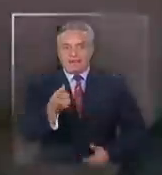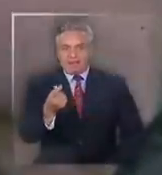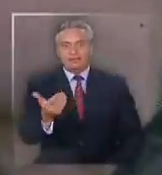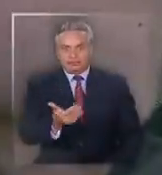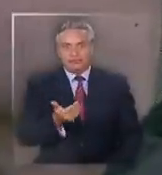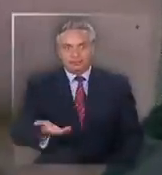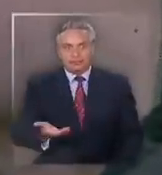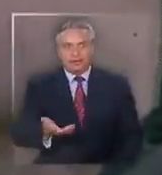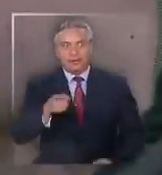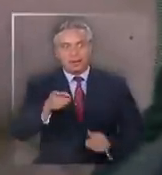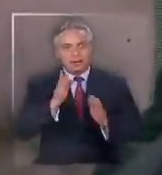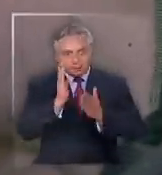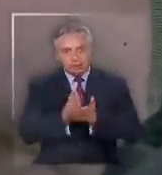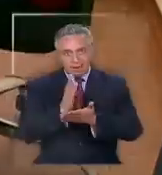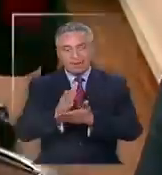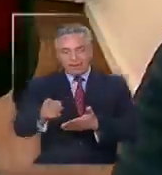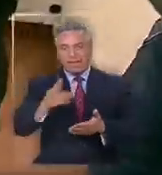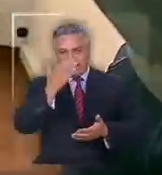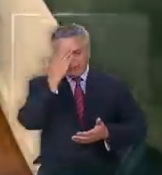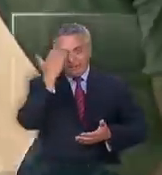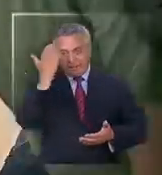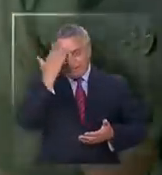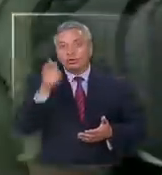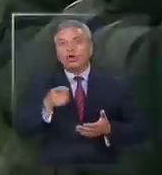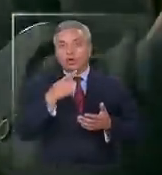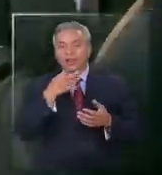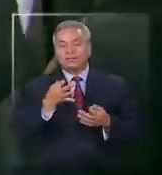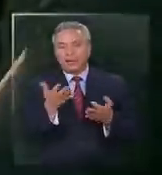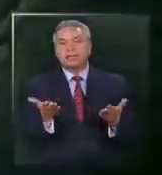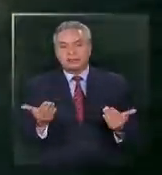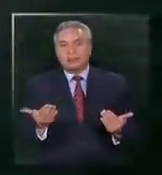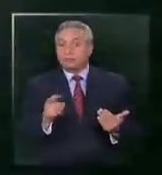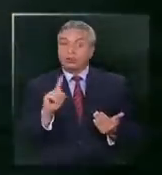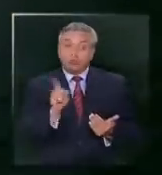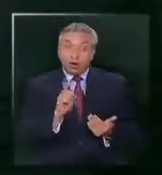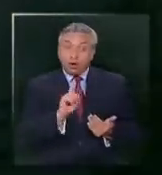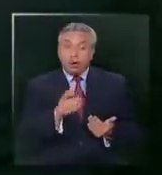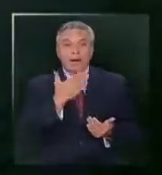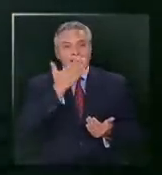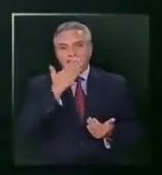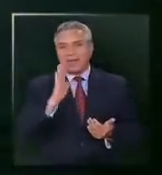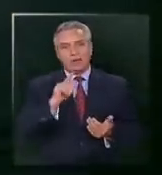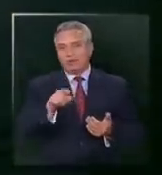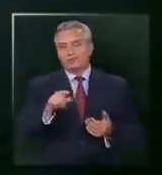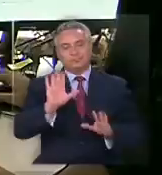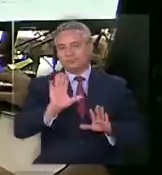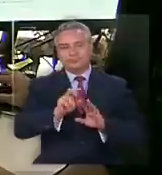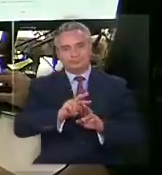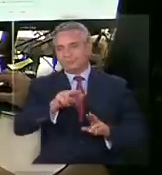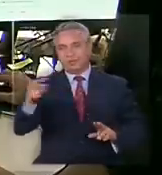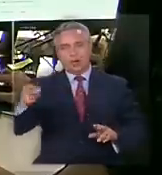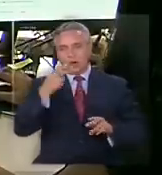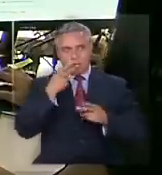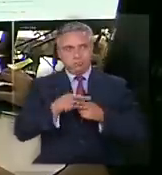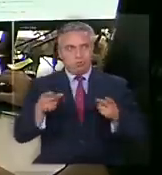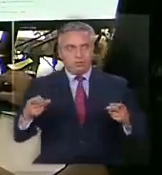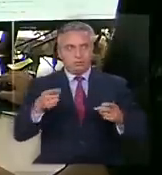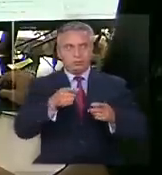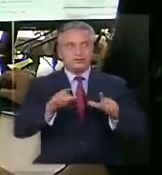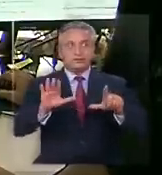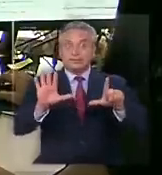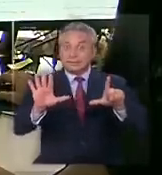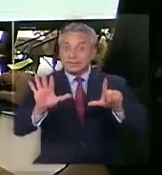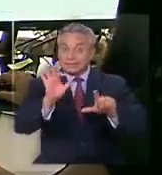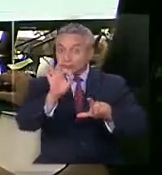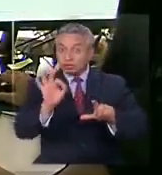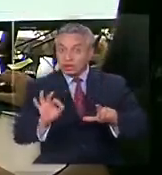pesos. Requisitos que para los expertos se hacen necesarios, de lo contrario recomiendan el sector público. Si el 7% de